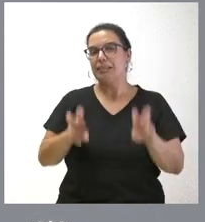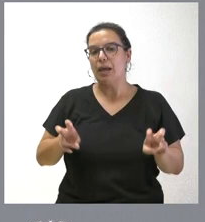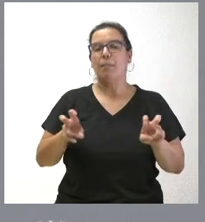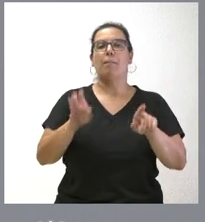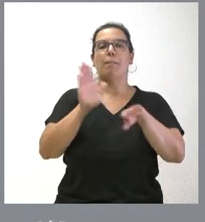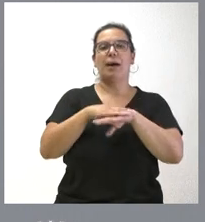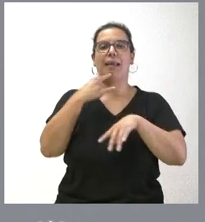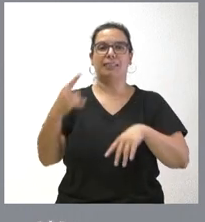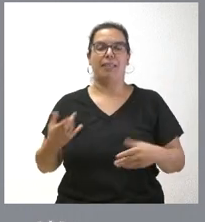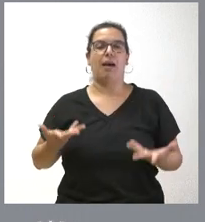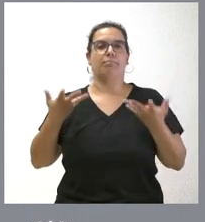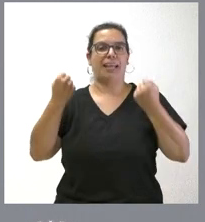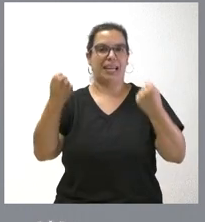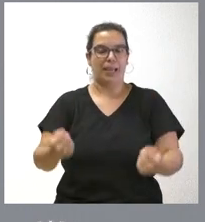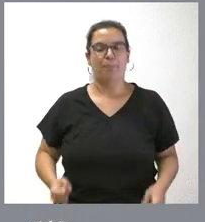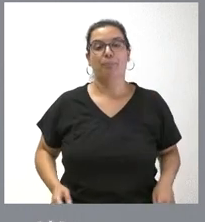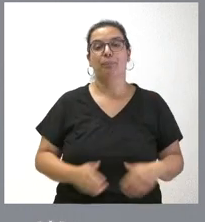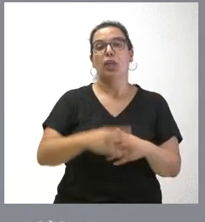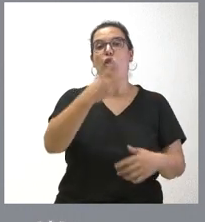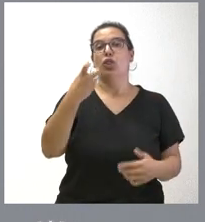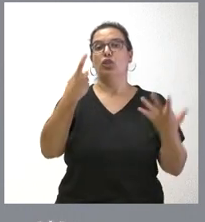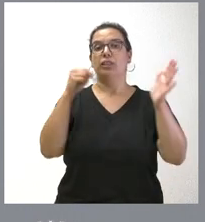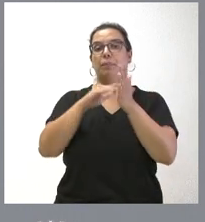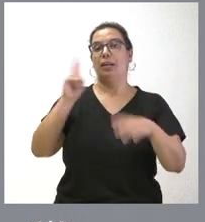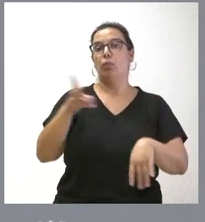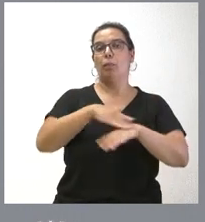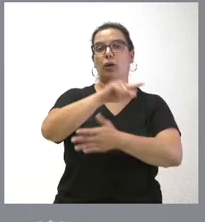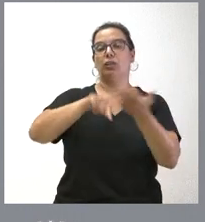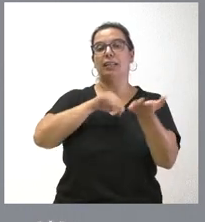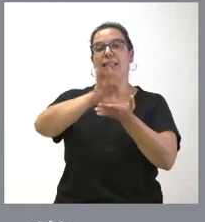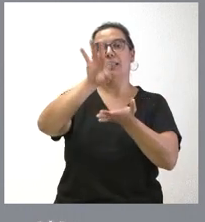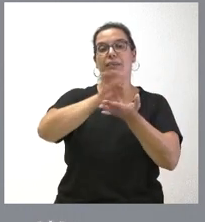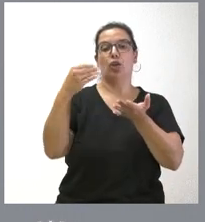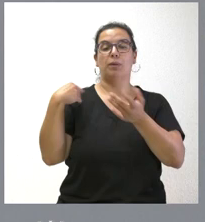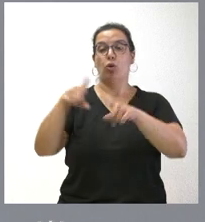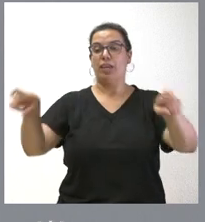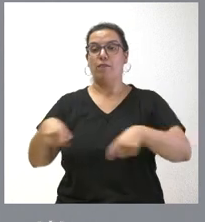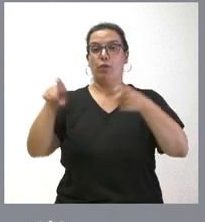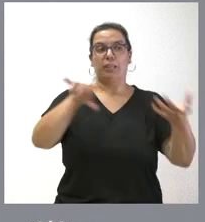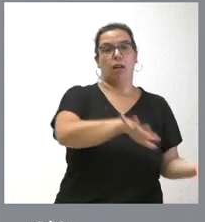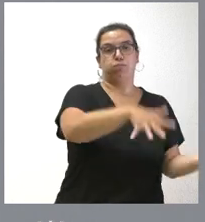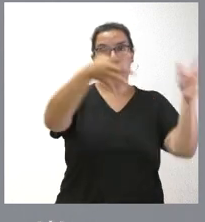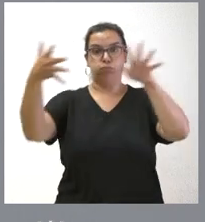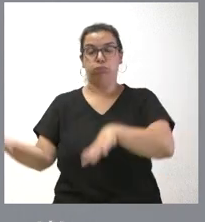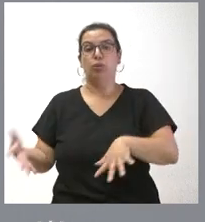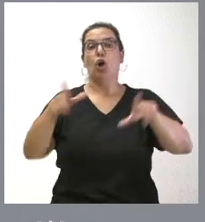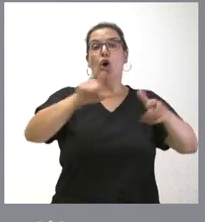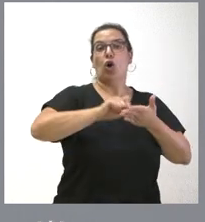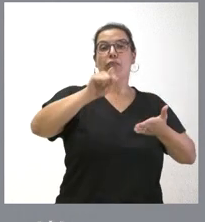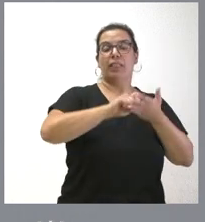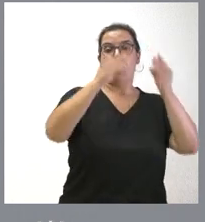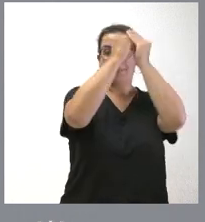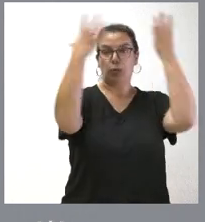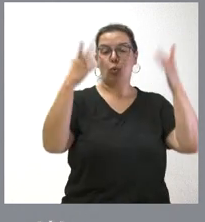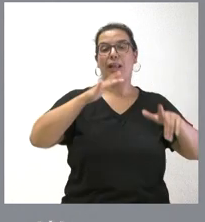energético 260.000 euros para contratar el servicio de migración informática de la oficina virtual de la caja general de depósitos